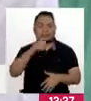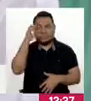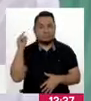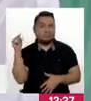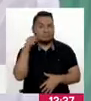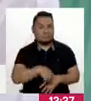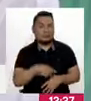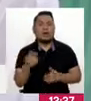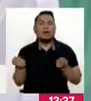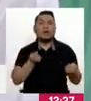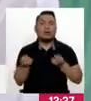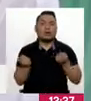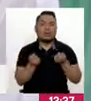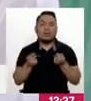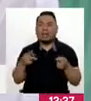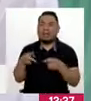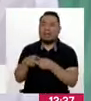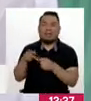gobernar